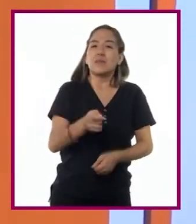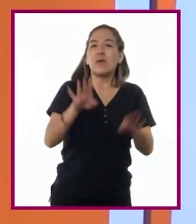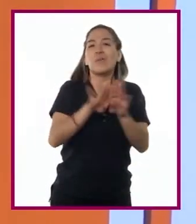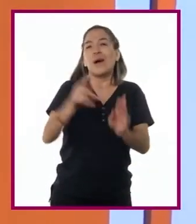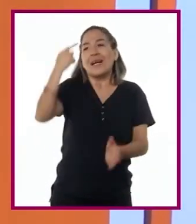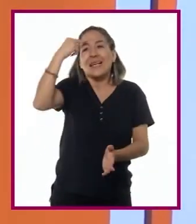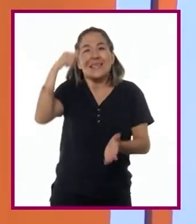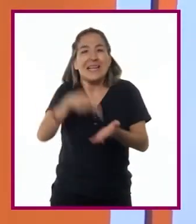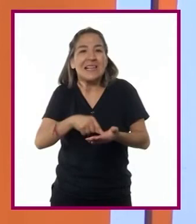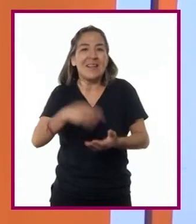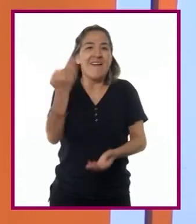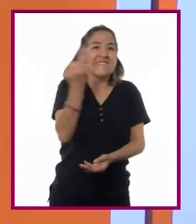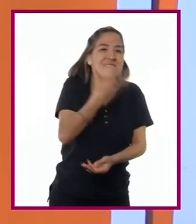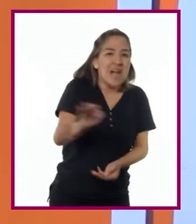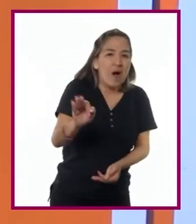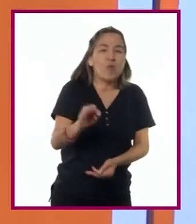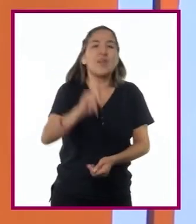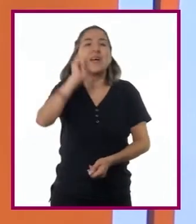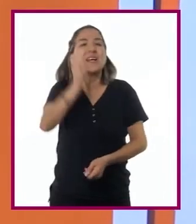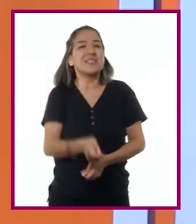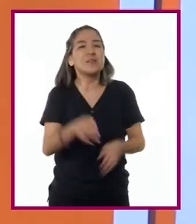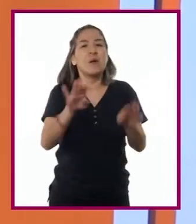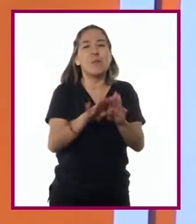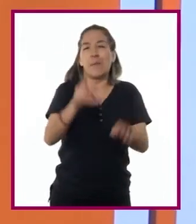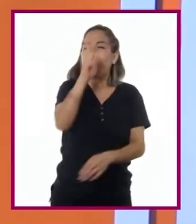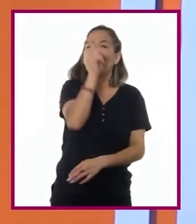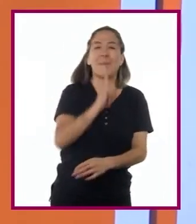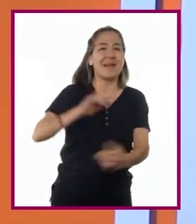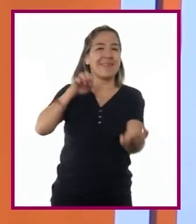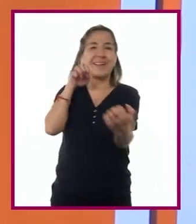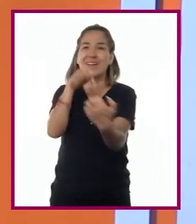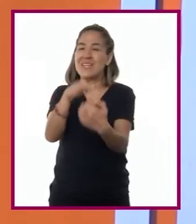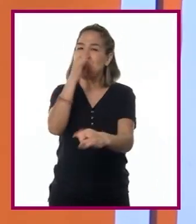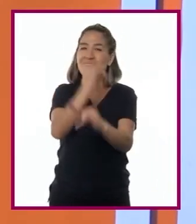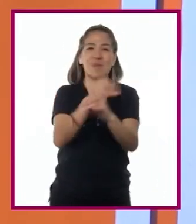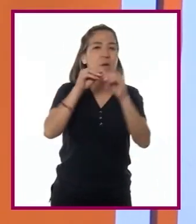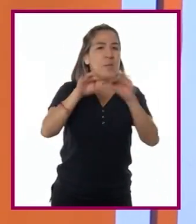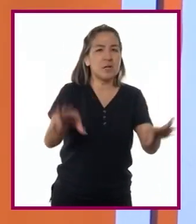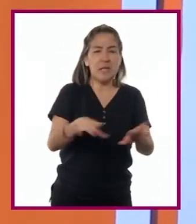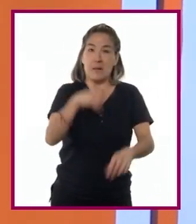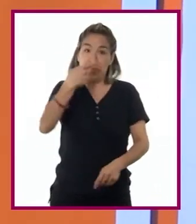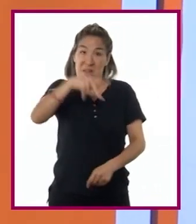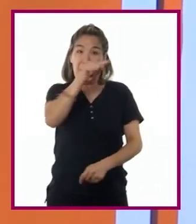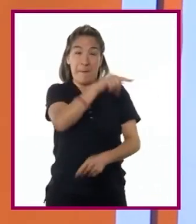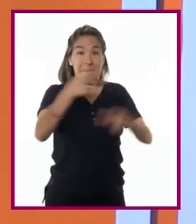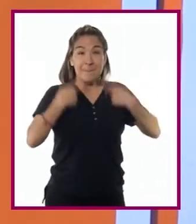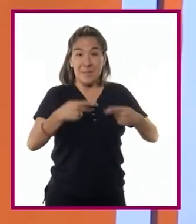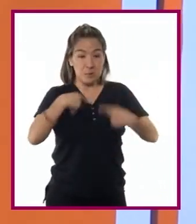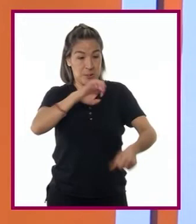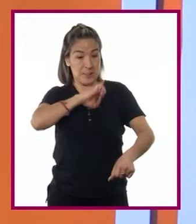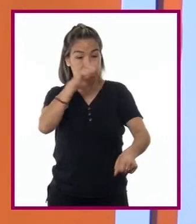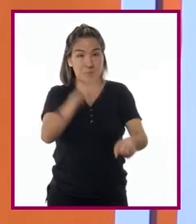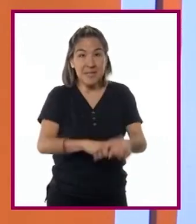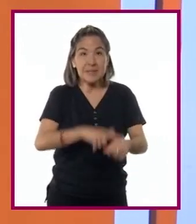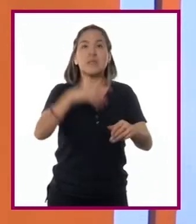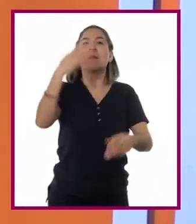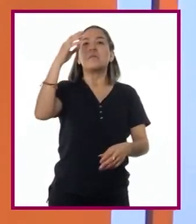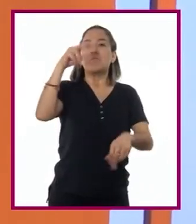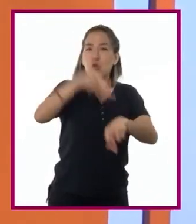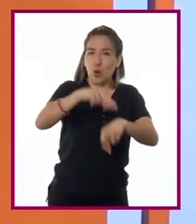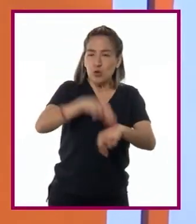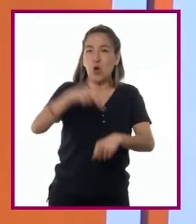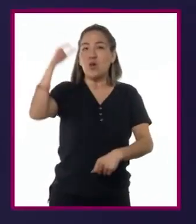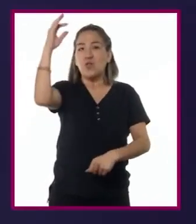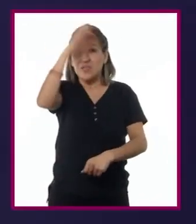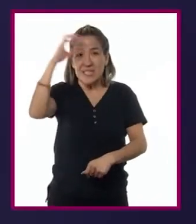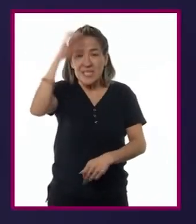místicos, fraudes y distorsión en información, desmentida por especialistas médicos y físicos,